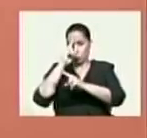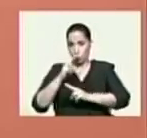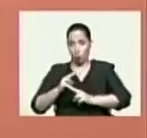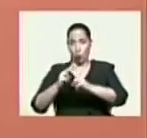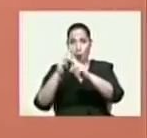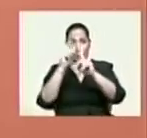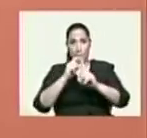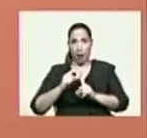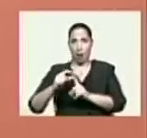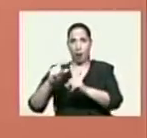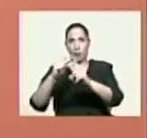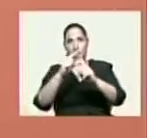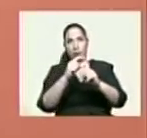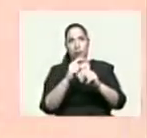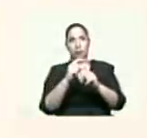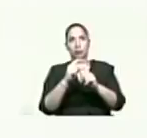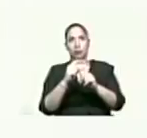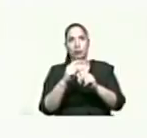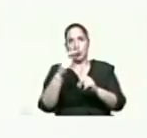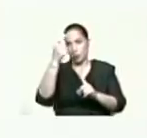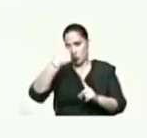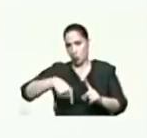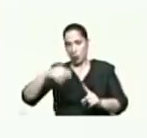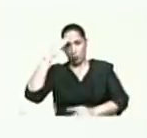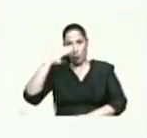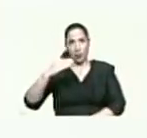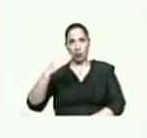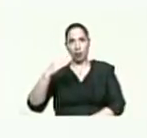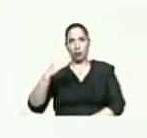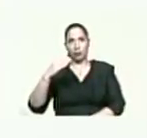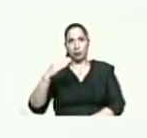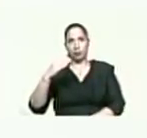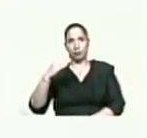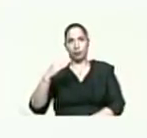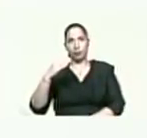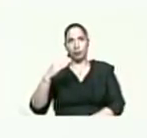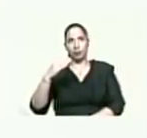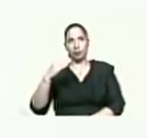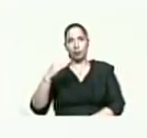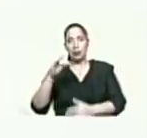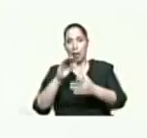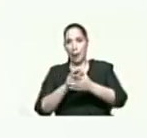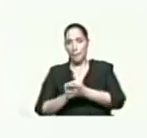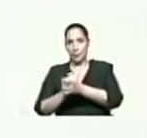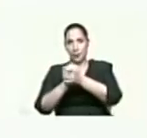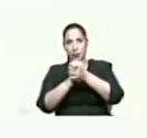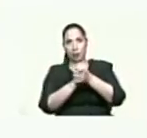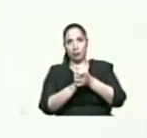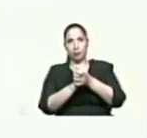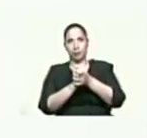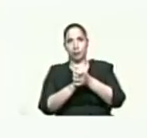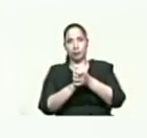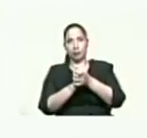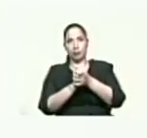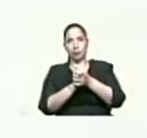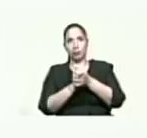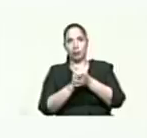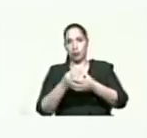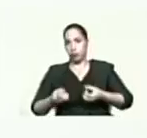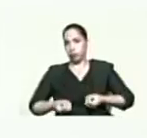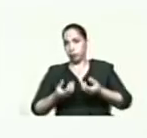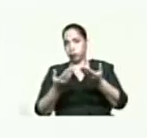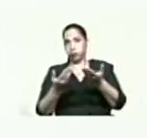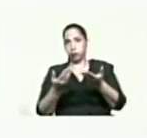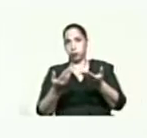palabra, su condición de militar, la amistad que le brindaron no